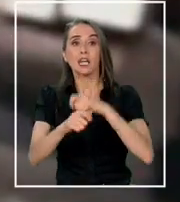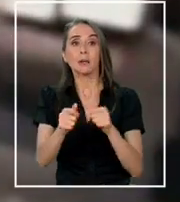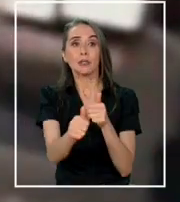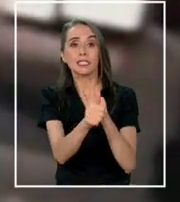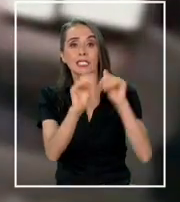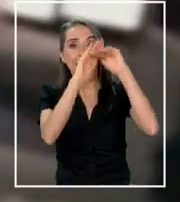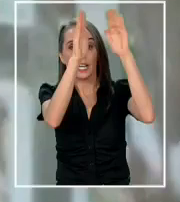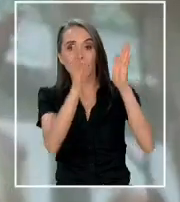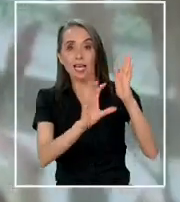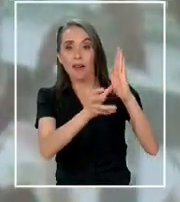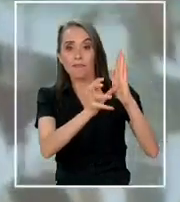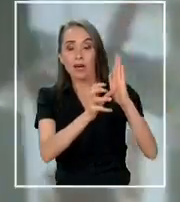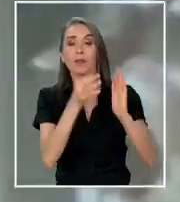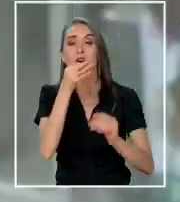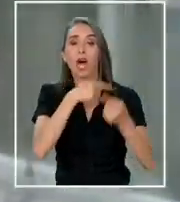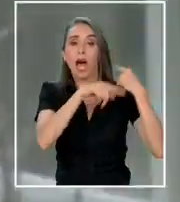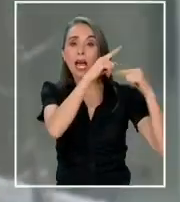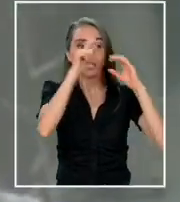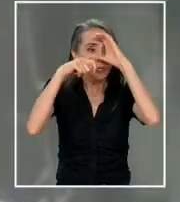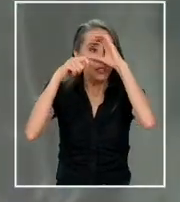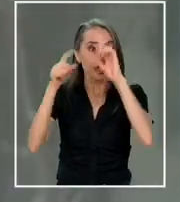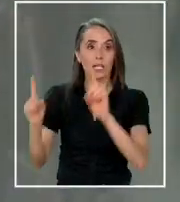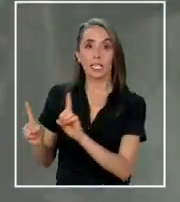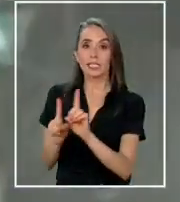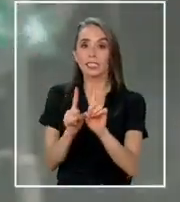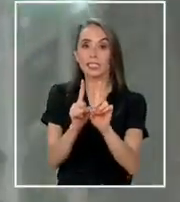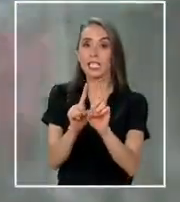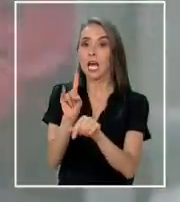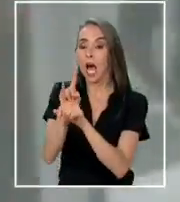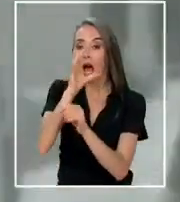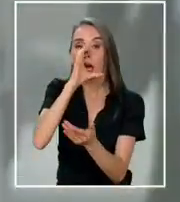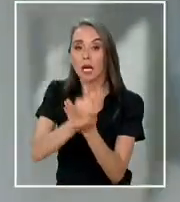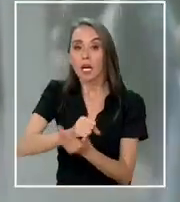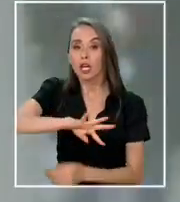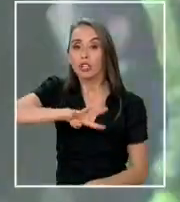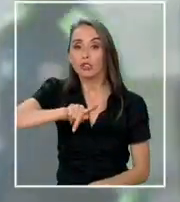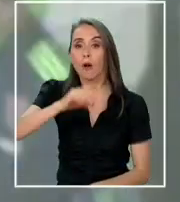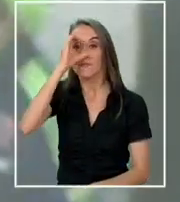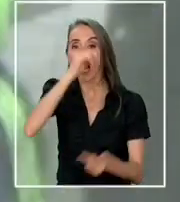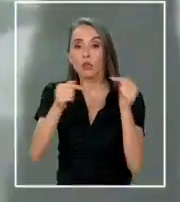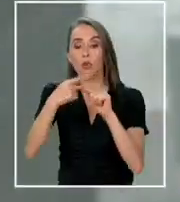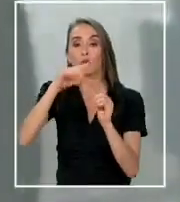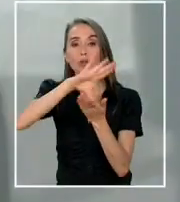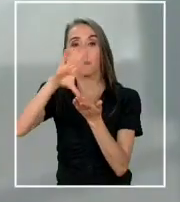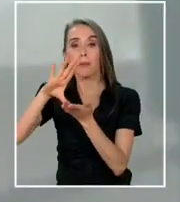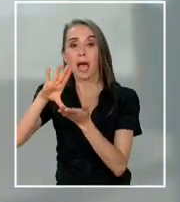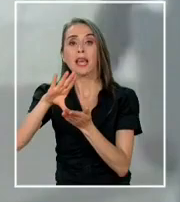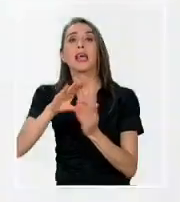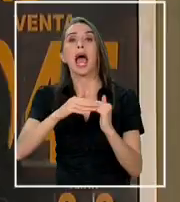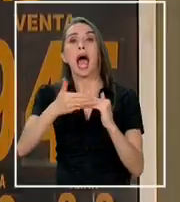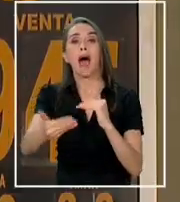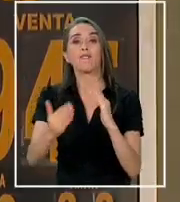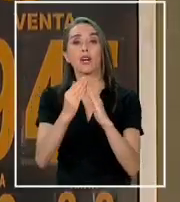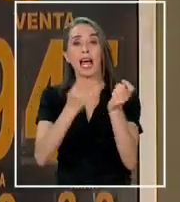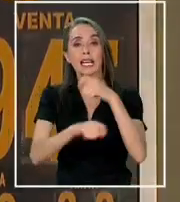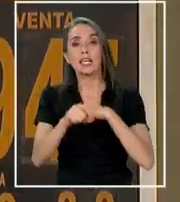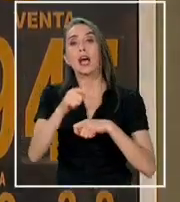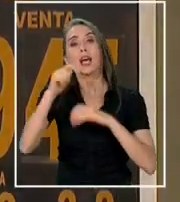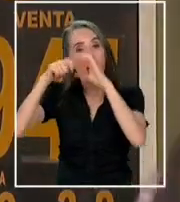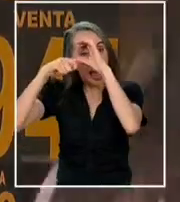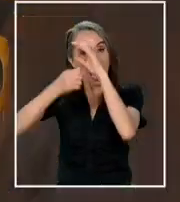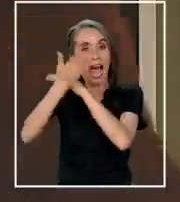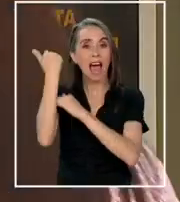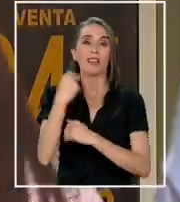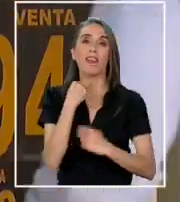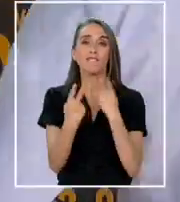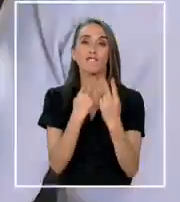bóveda de una casa de cambios engañando y robando los turistas extranjeros en las afueras de las casas de cambio y es que las casas de cambio